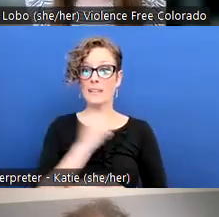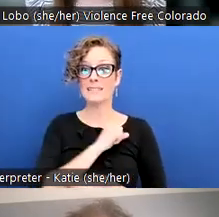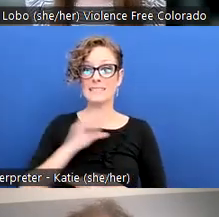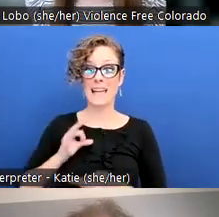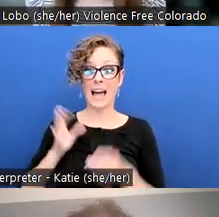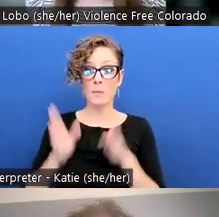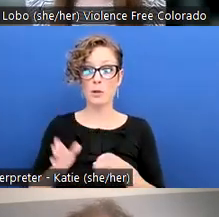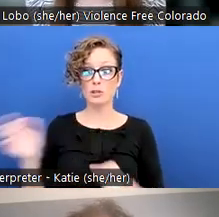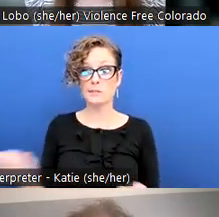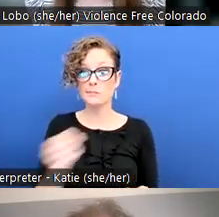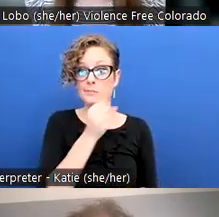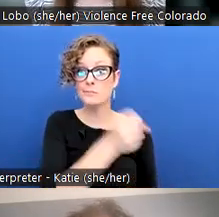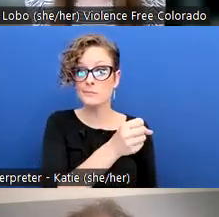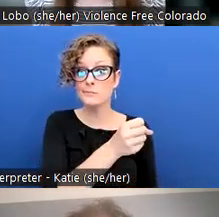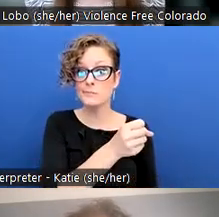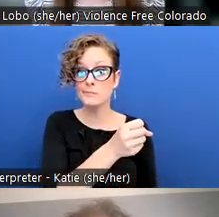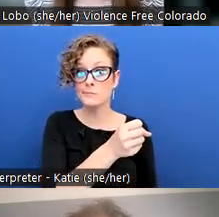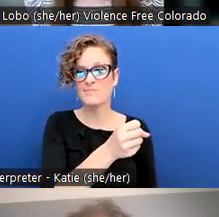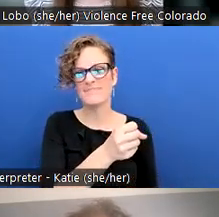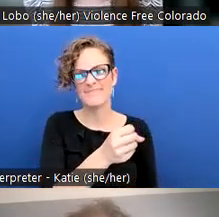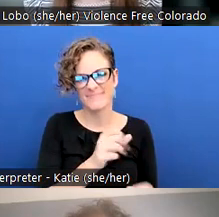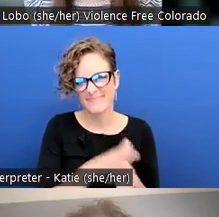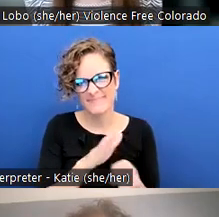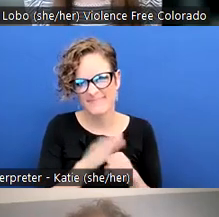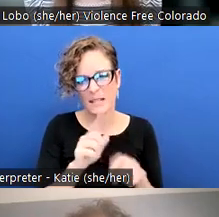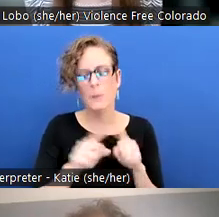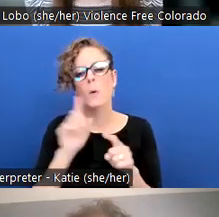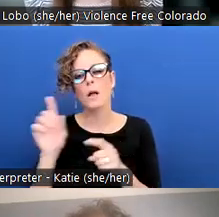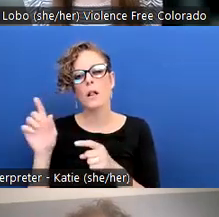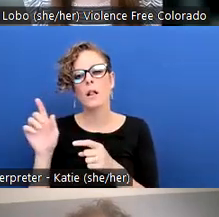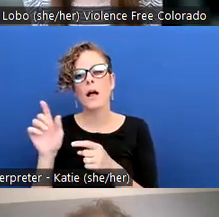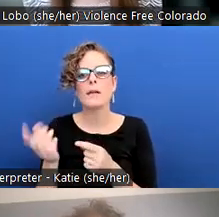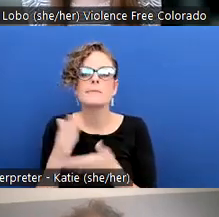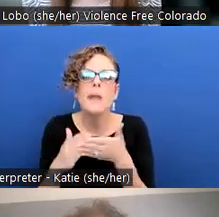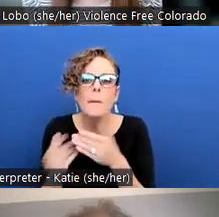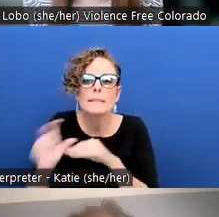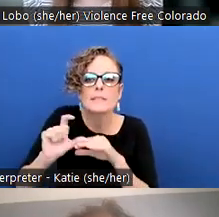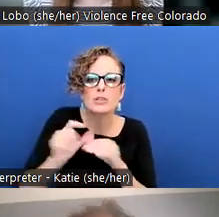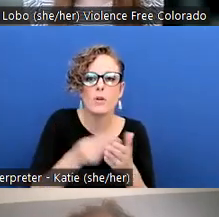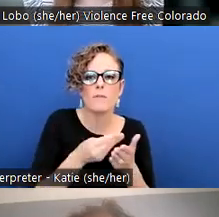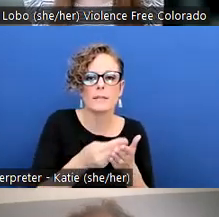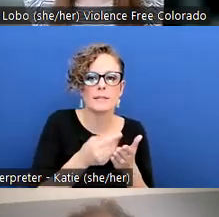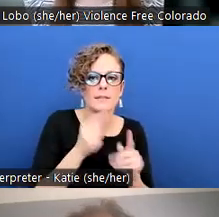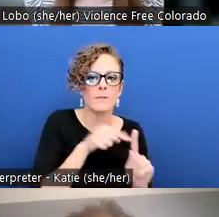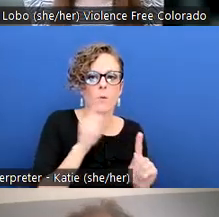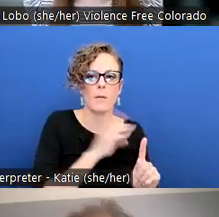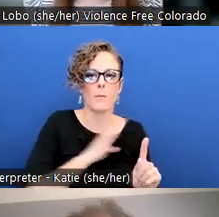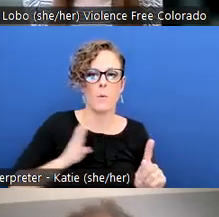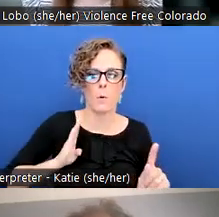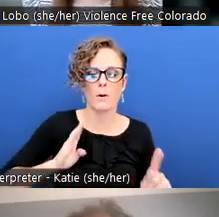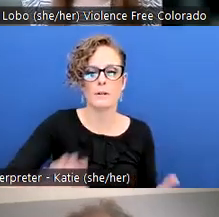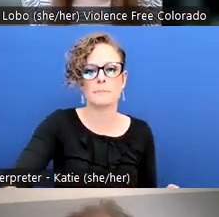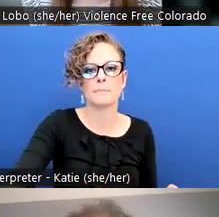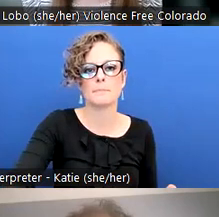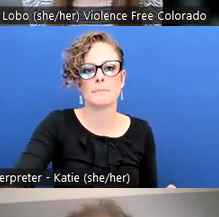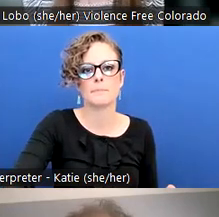Queríamos tener más personal para continuar el trabajo. Sin embargo, va a dar financiamiento para recursos